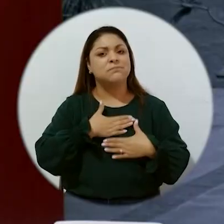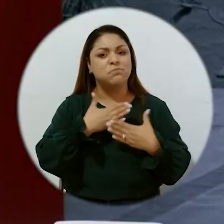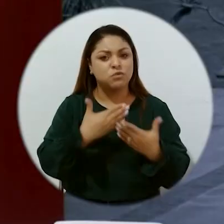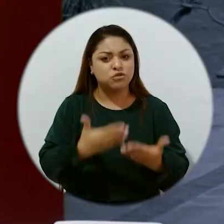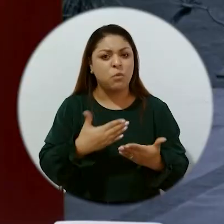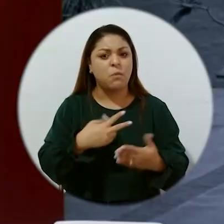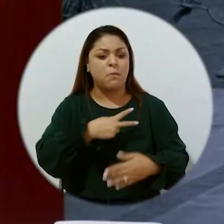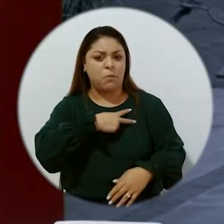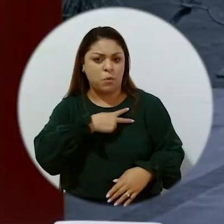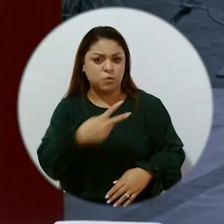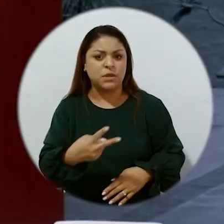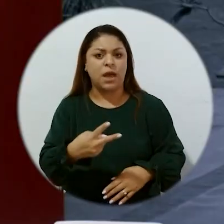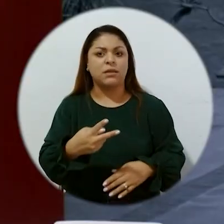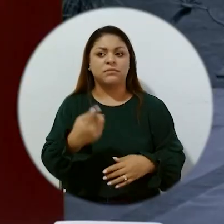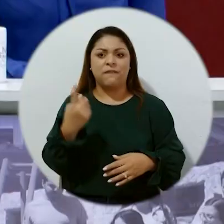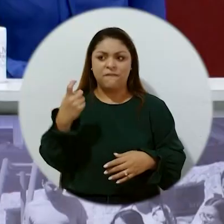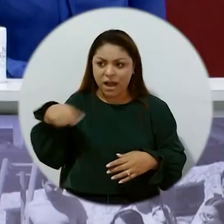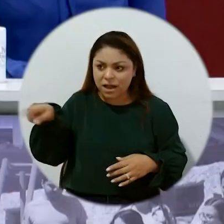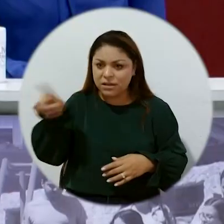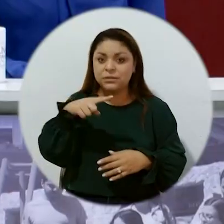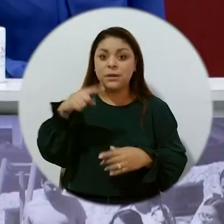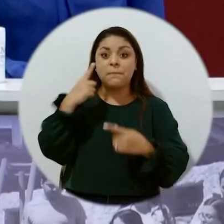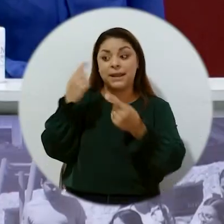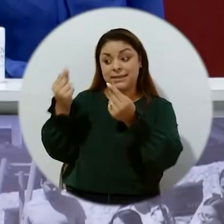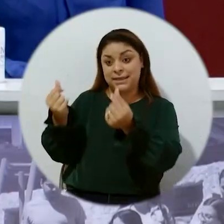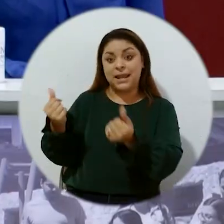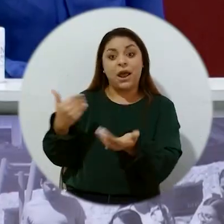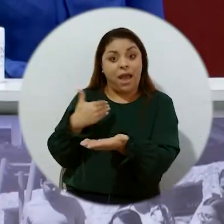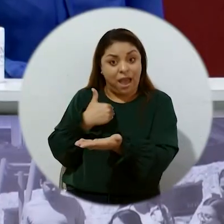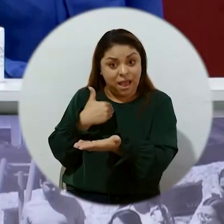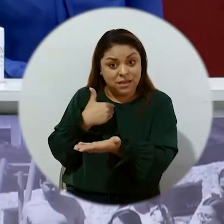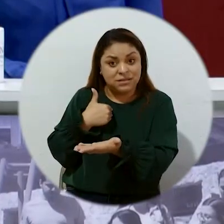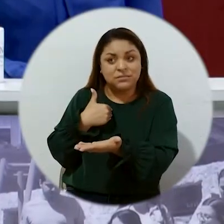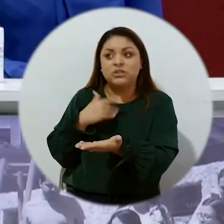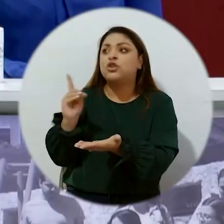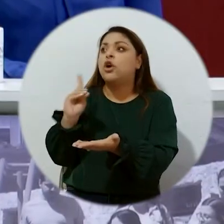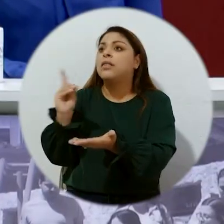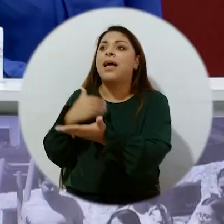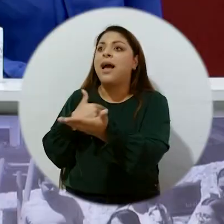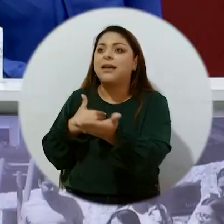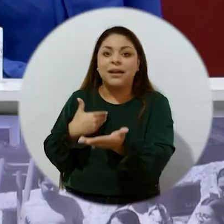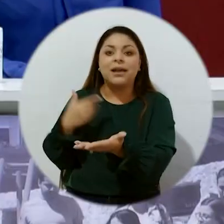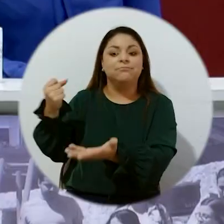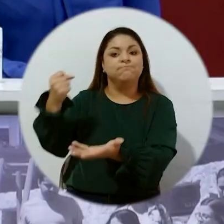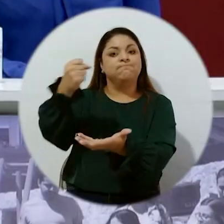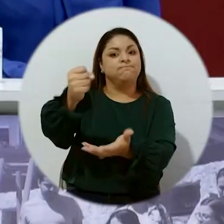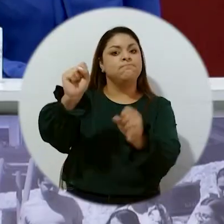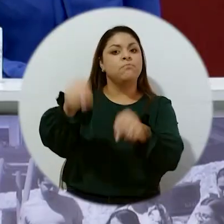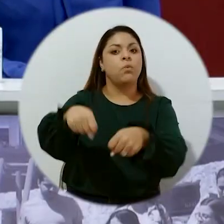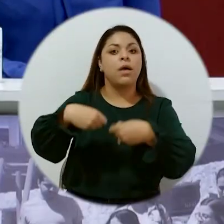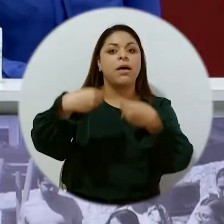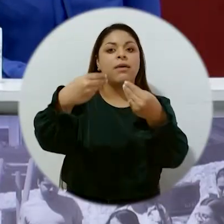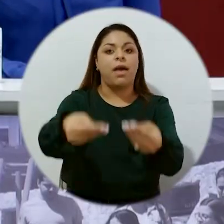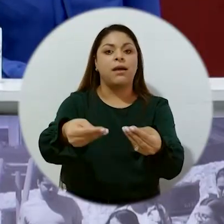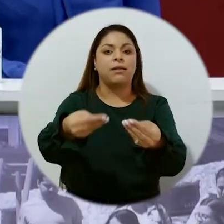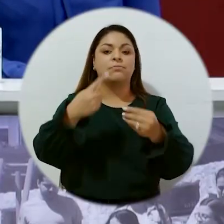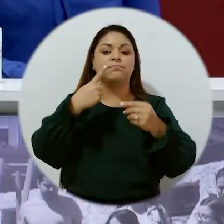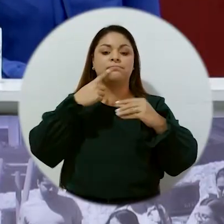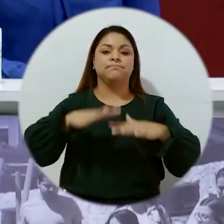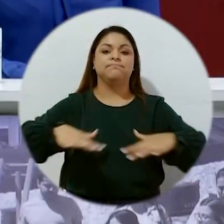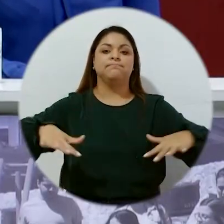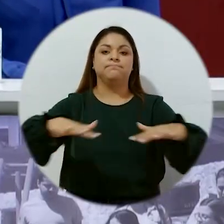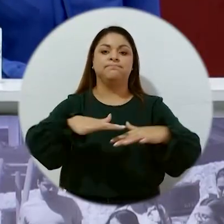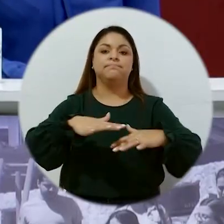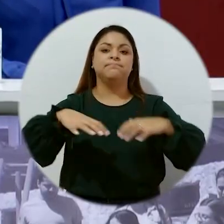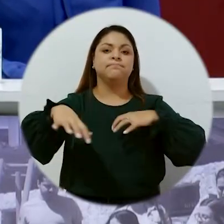disposición y voluntad para que el dinero que existe y que está en alguna parte se pueda también posicionar en los